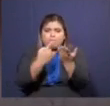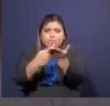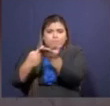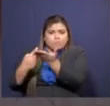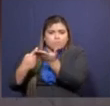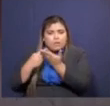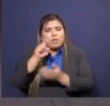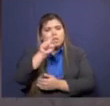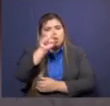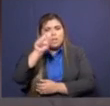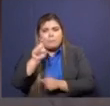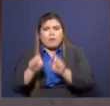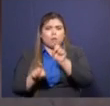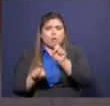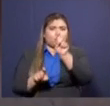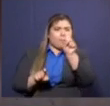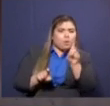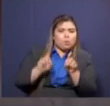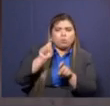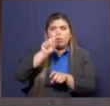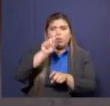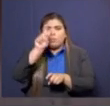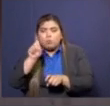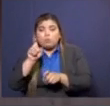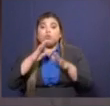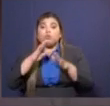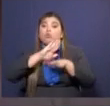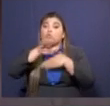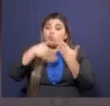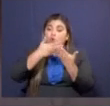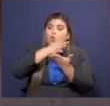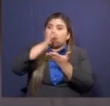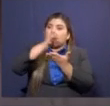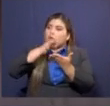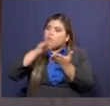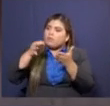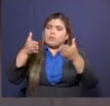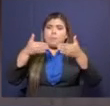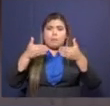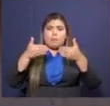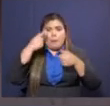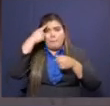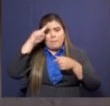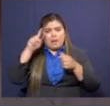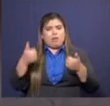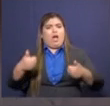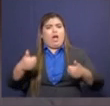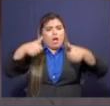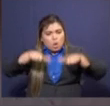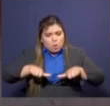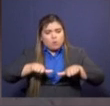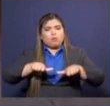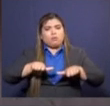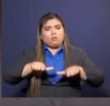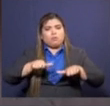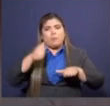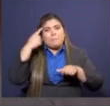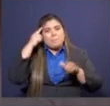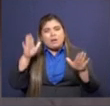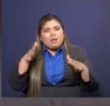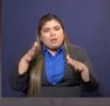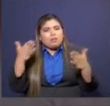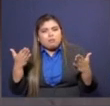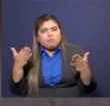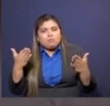nacional para darnos un nuevo pacto social en el marco de